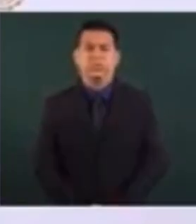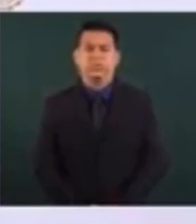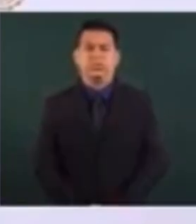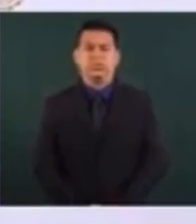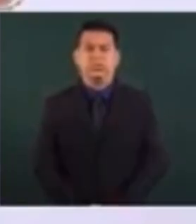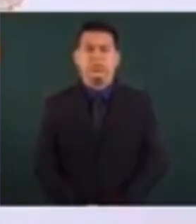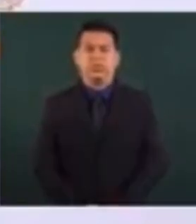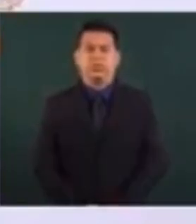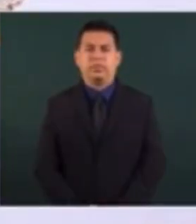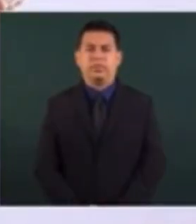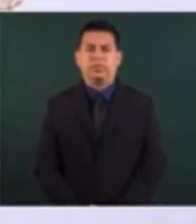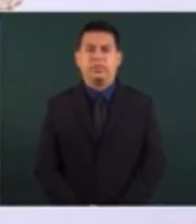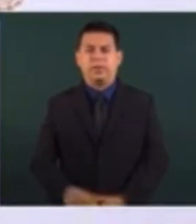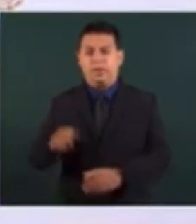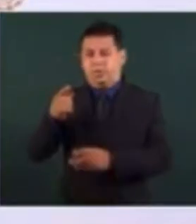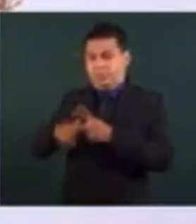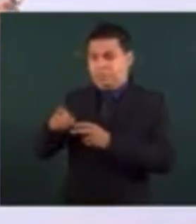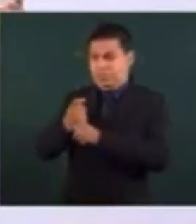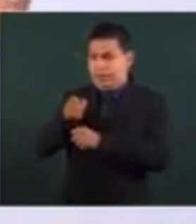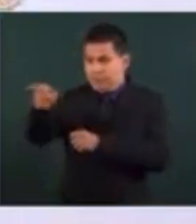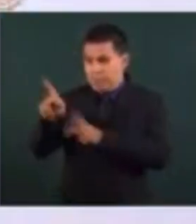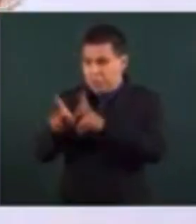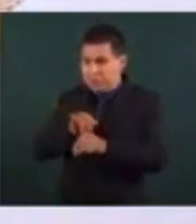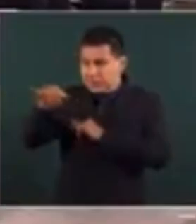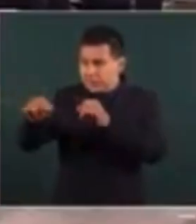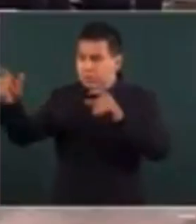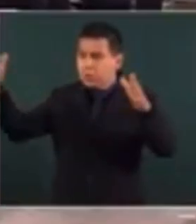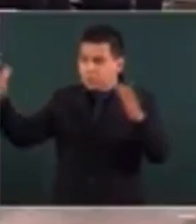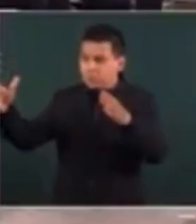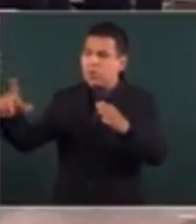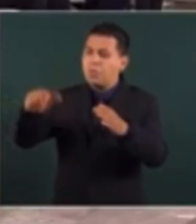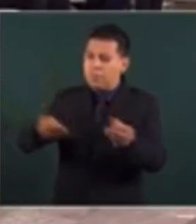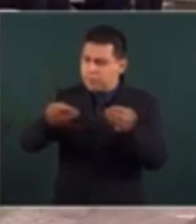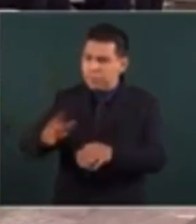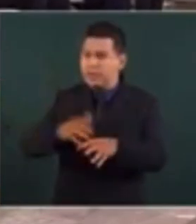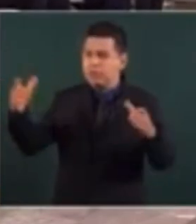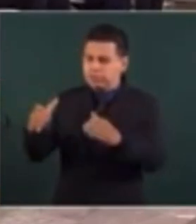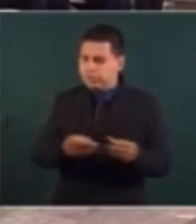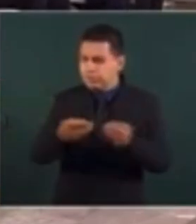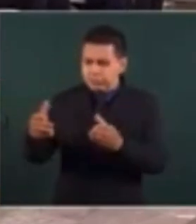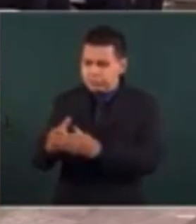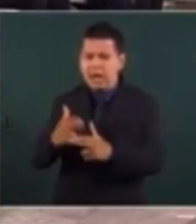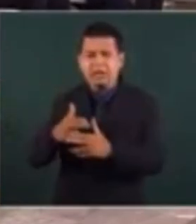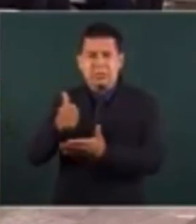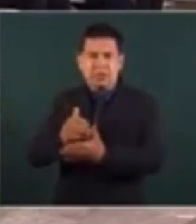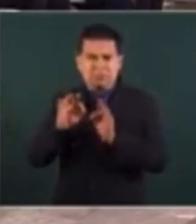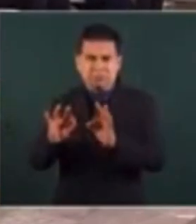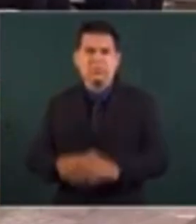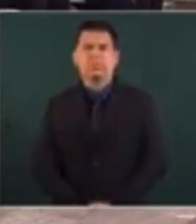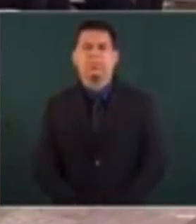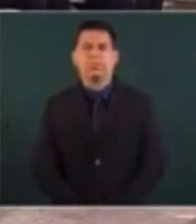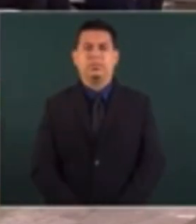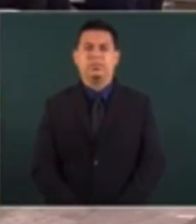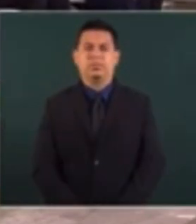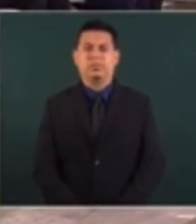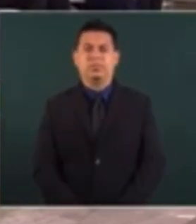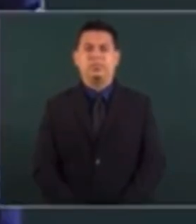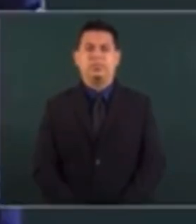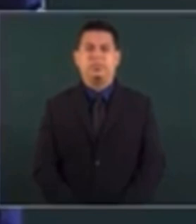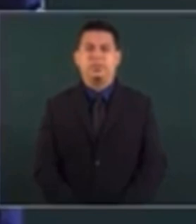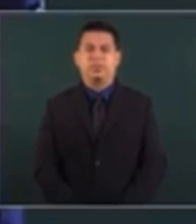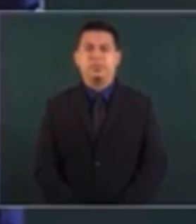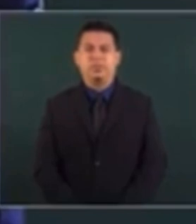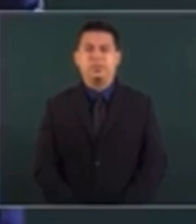comenzar en las comunidades más apartadas, donde hay más necesidades también, donde no se tiene